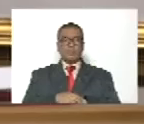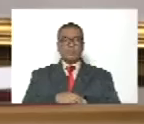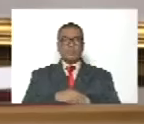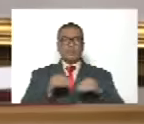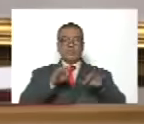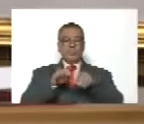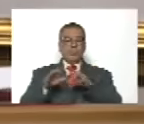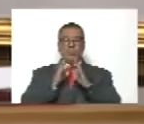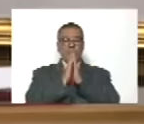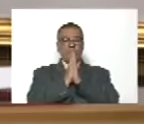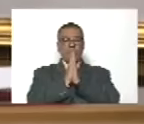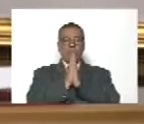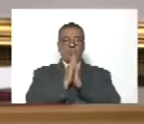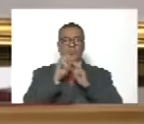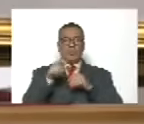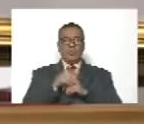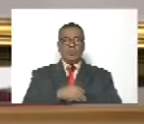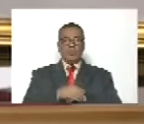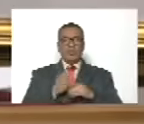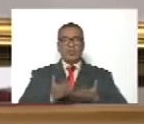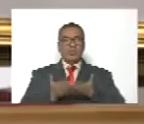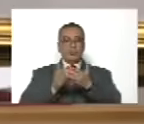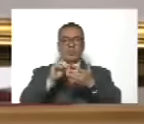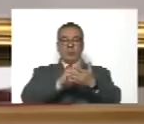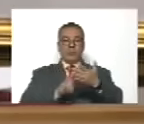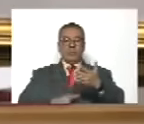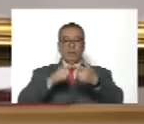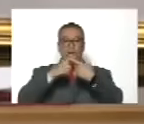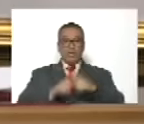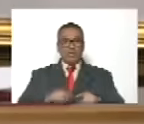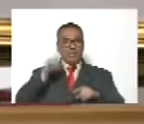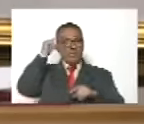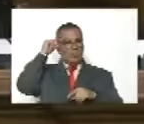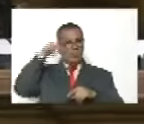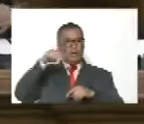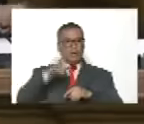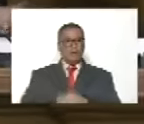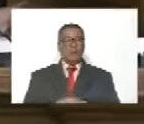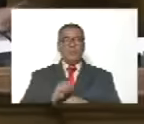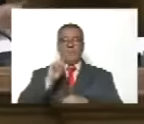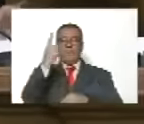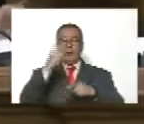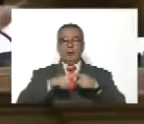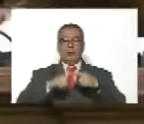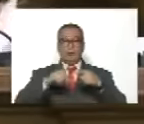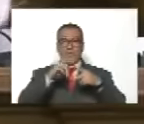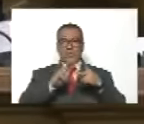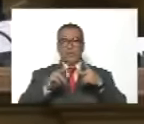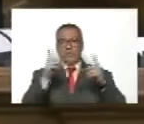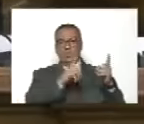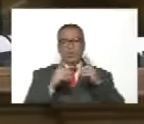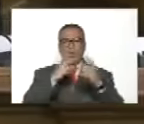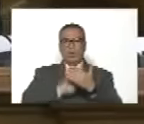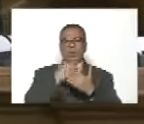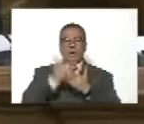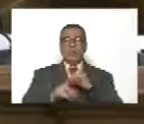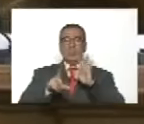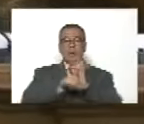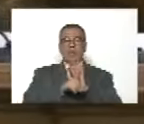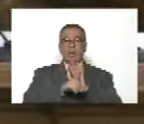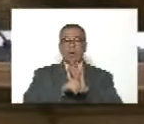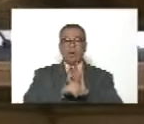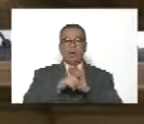Ciudadana secretaria, por favor, sírvase a dar lectura a la propuesta de orden del día. Primero. Segunda discusión del proyecto de ley